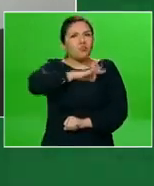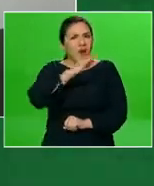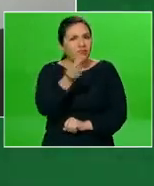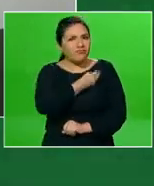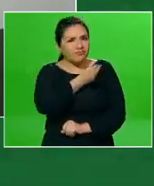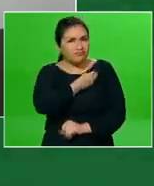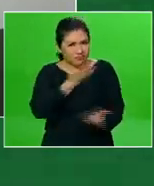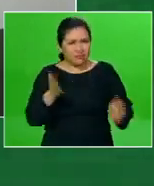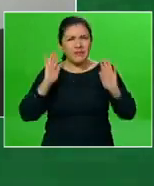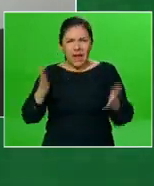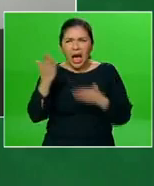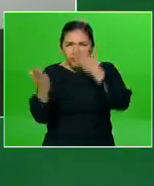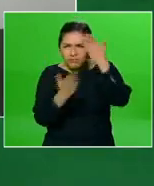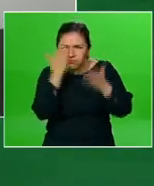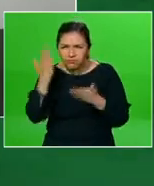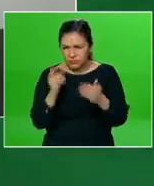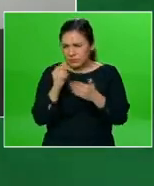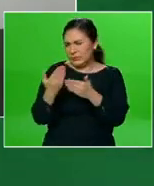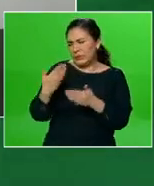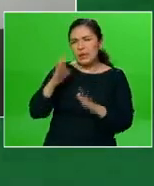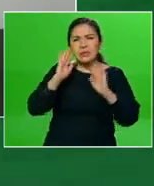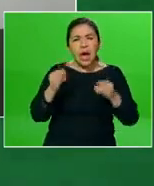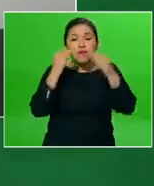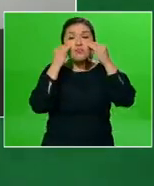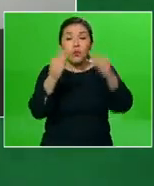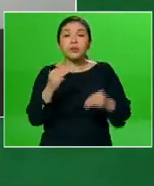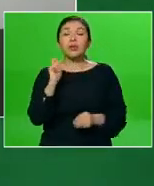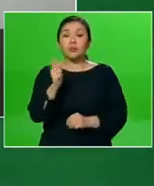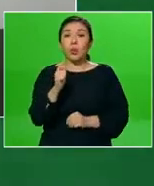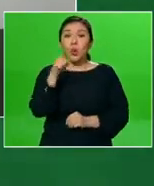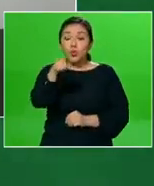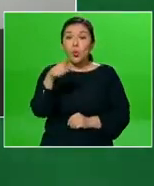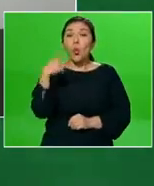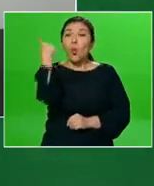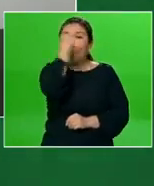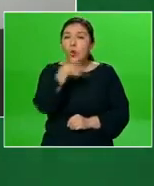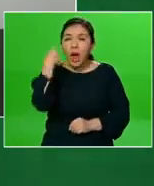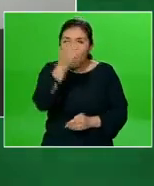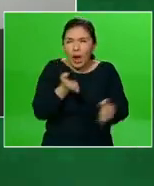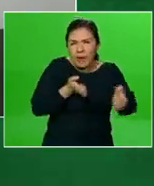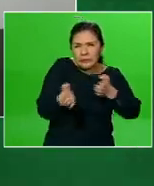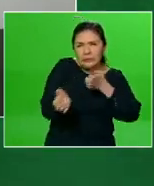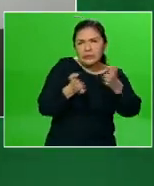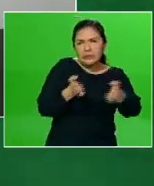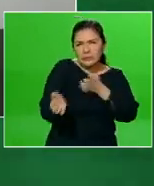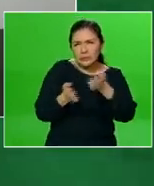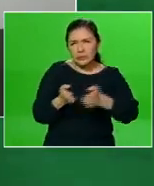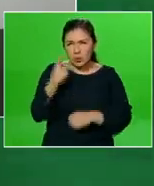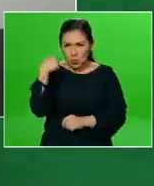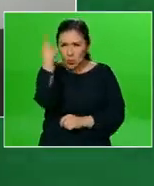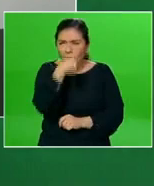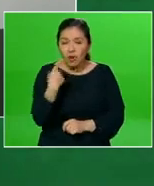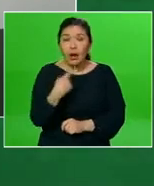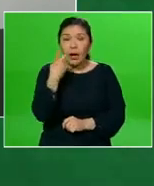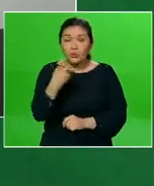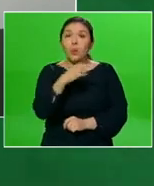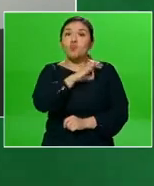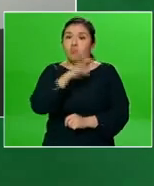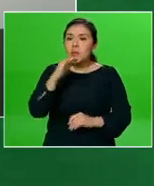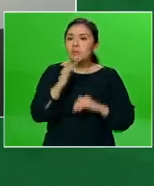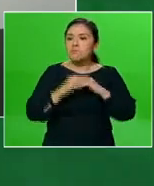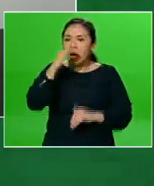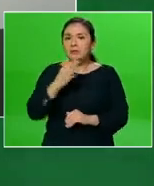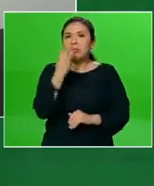estudio reciente que demostró que por cada hora de actividad física que hacemos podemos aumentar de 3